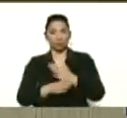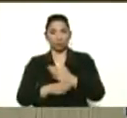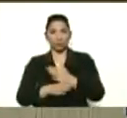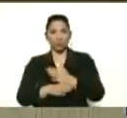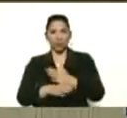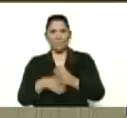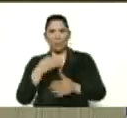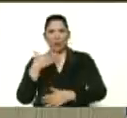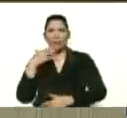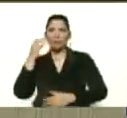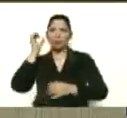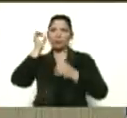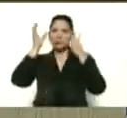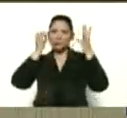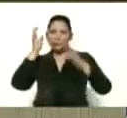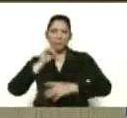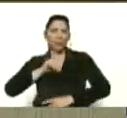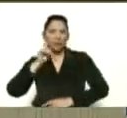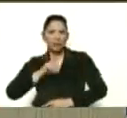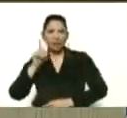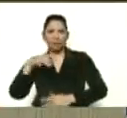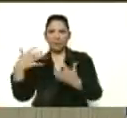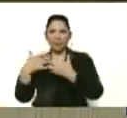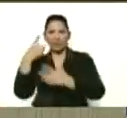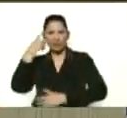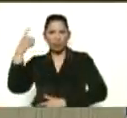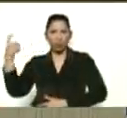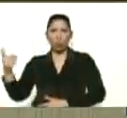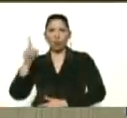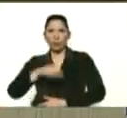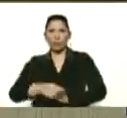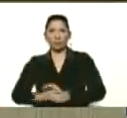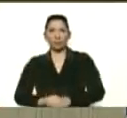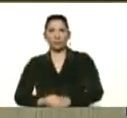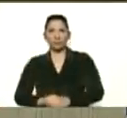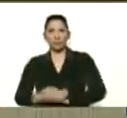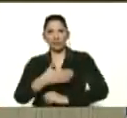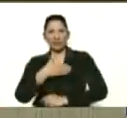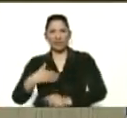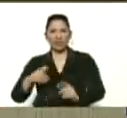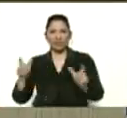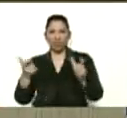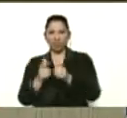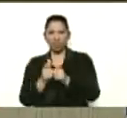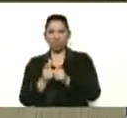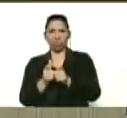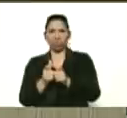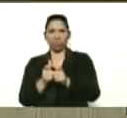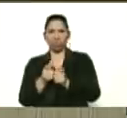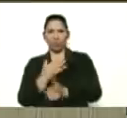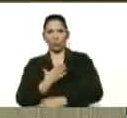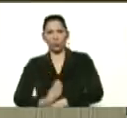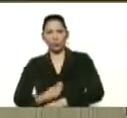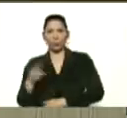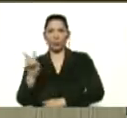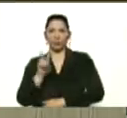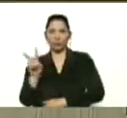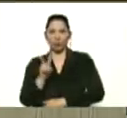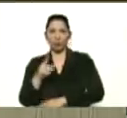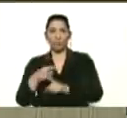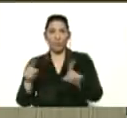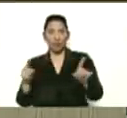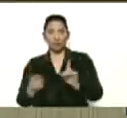mentiras, en la siembra de guerra psicológica, en tratar de minimizar y disminuir la autoestima de los venezolanos para